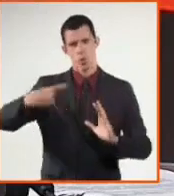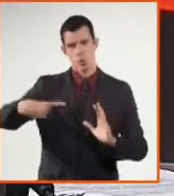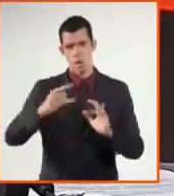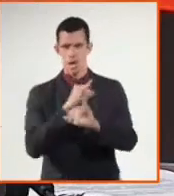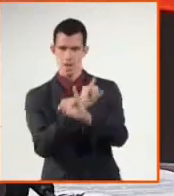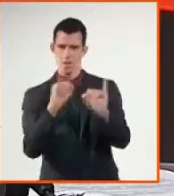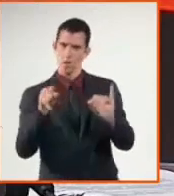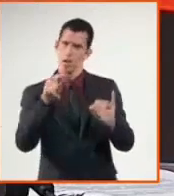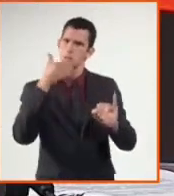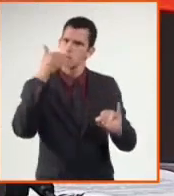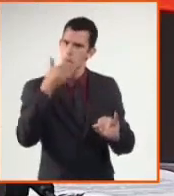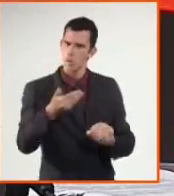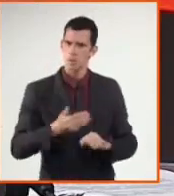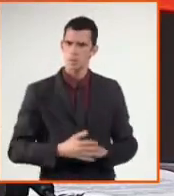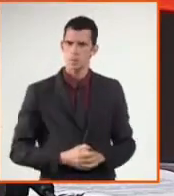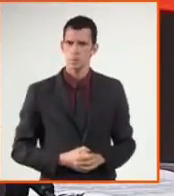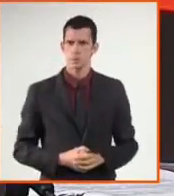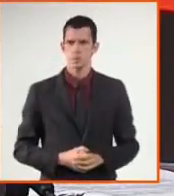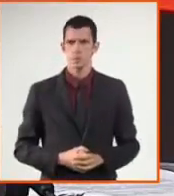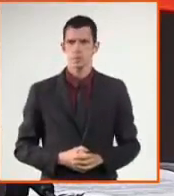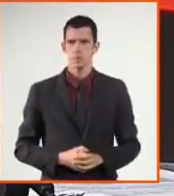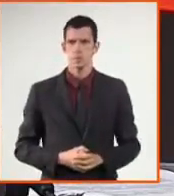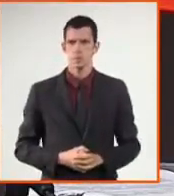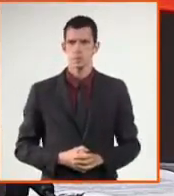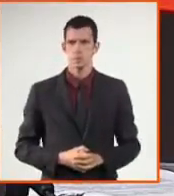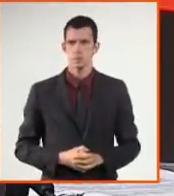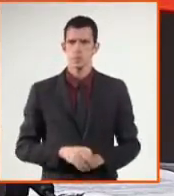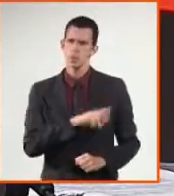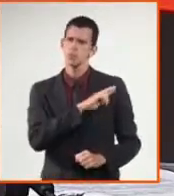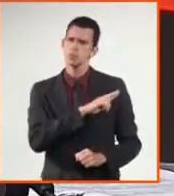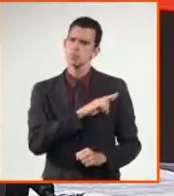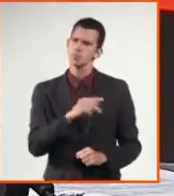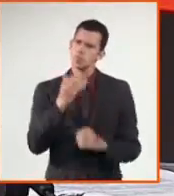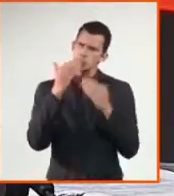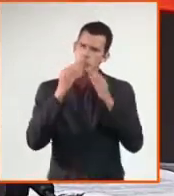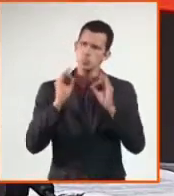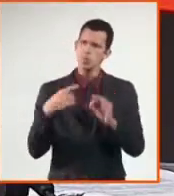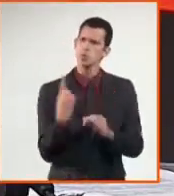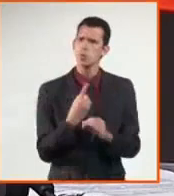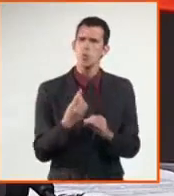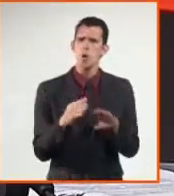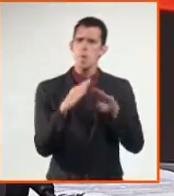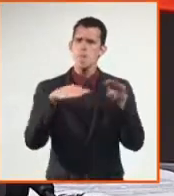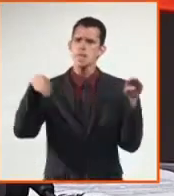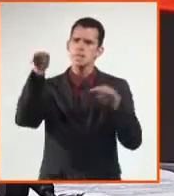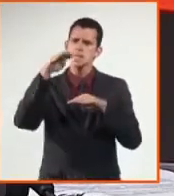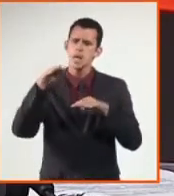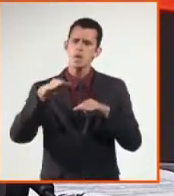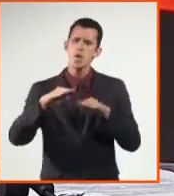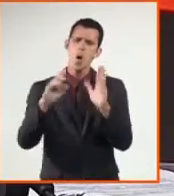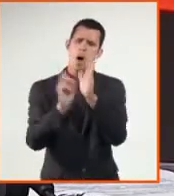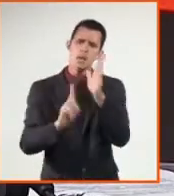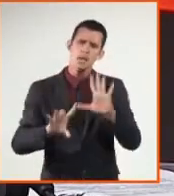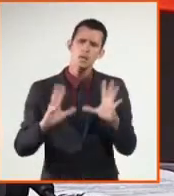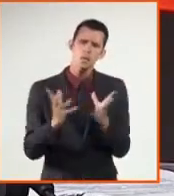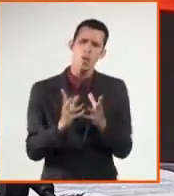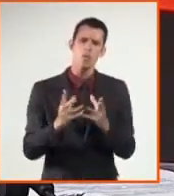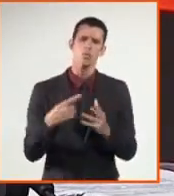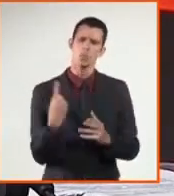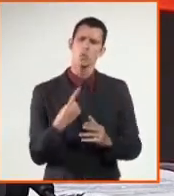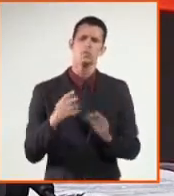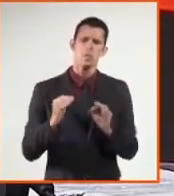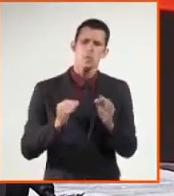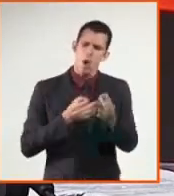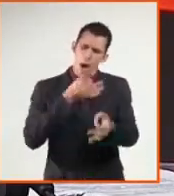intercambio con el pueblo es constante en el caso de nuestro ministerio bueno de unión eléctrica y que realmente el pueblo es